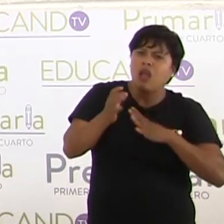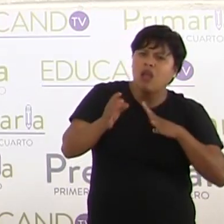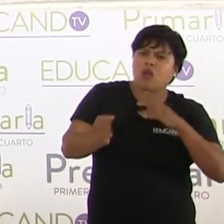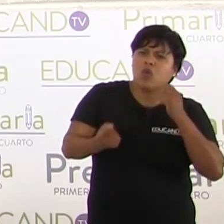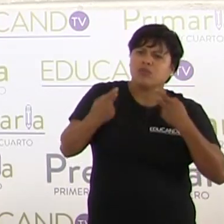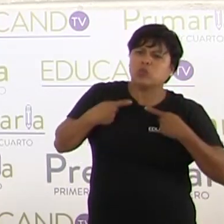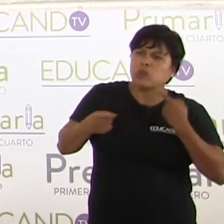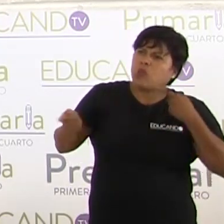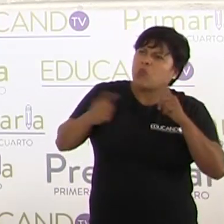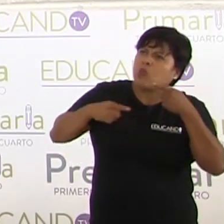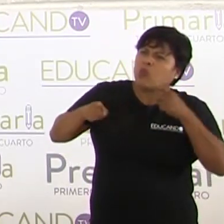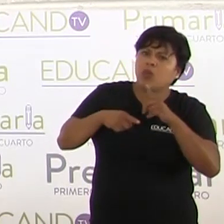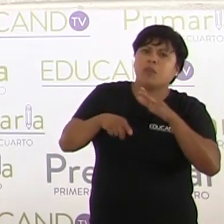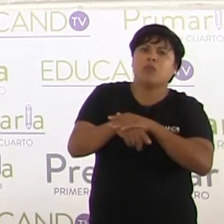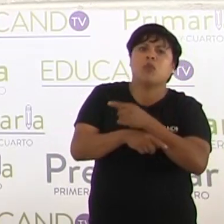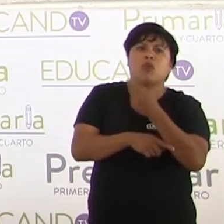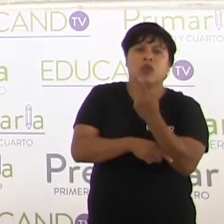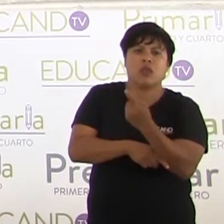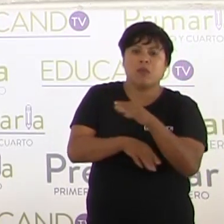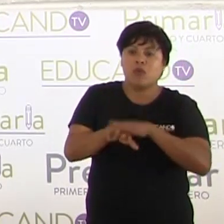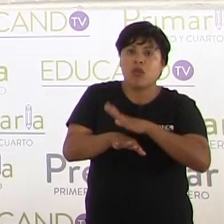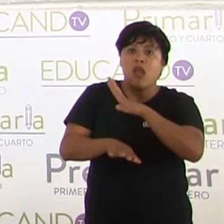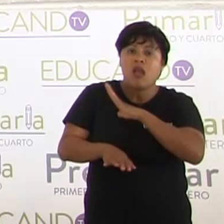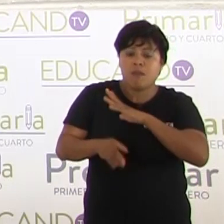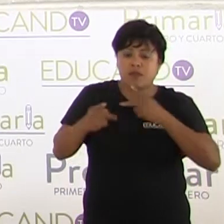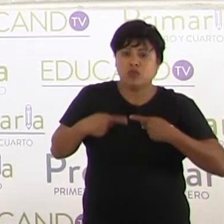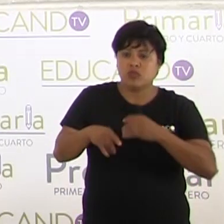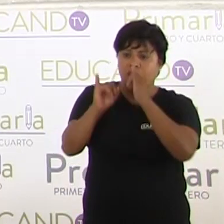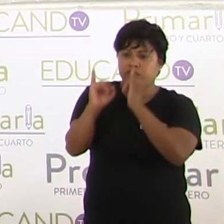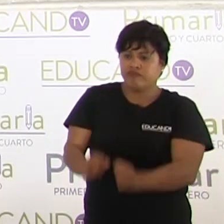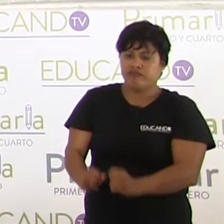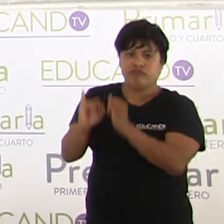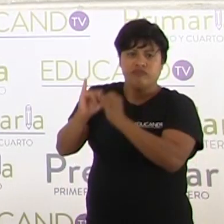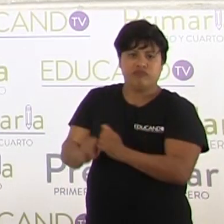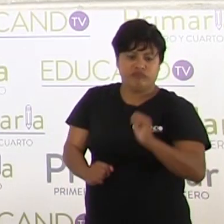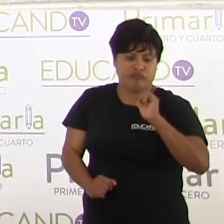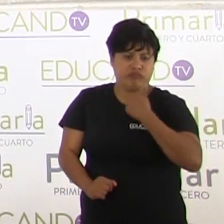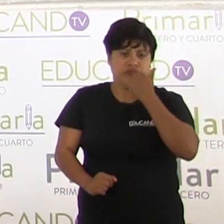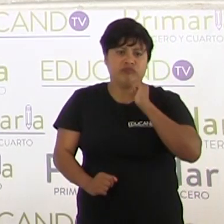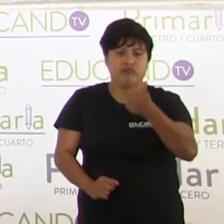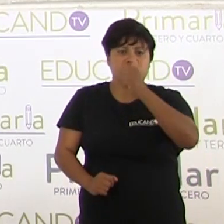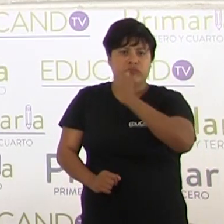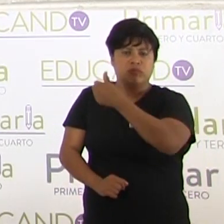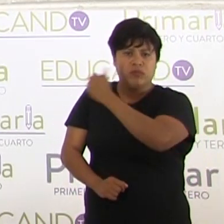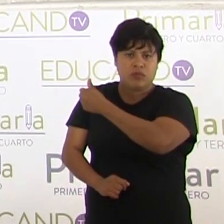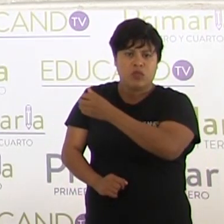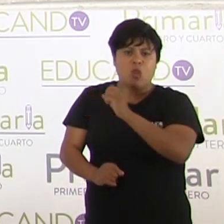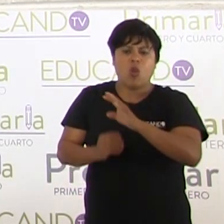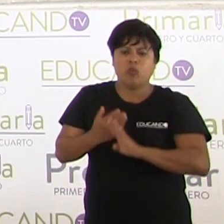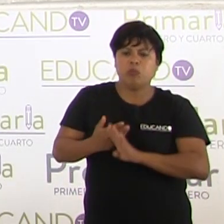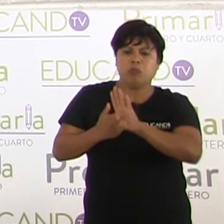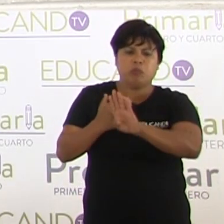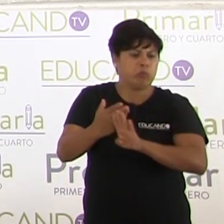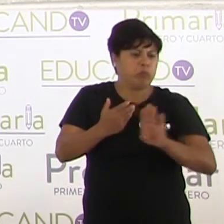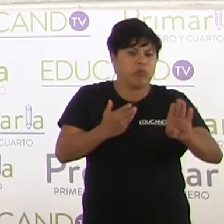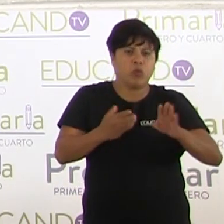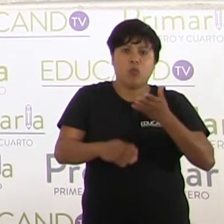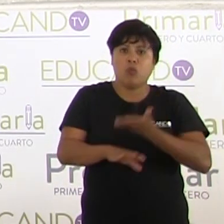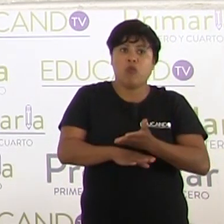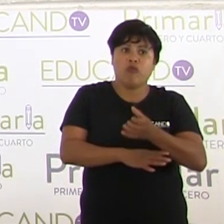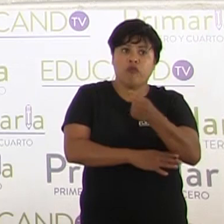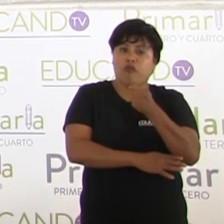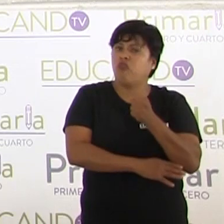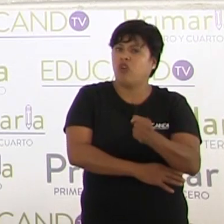venía desarrollando un individualismo o un racionalismo muy fuerte, que